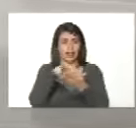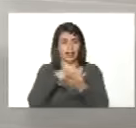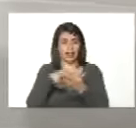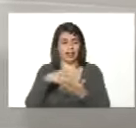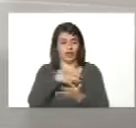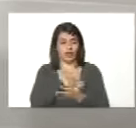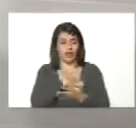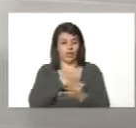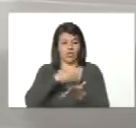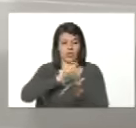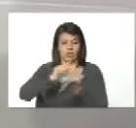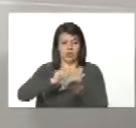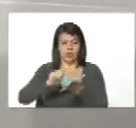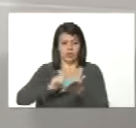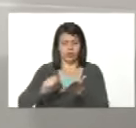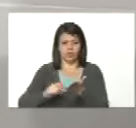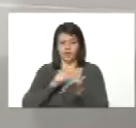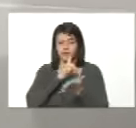de un escritor